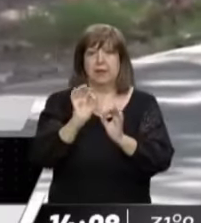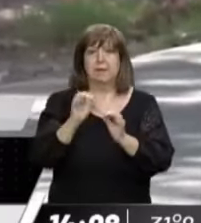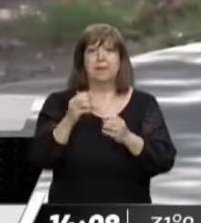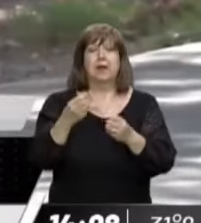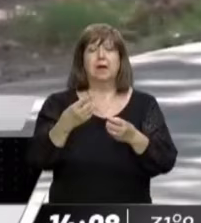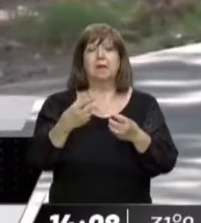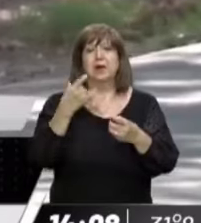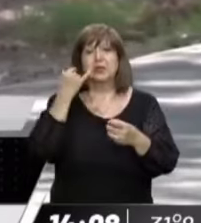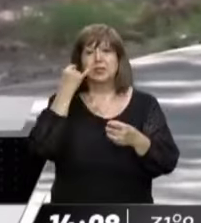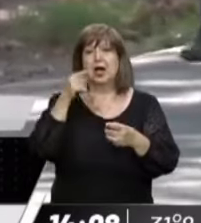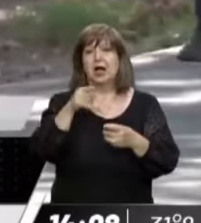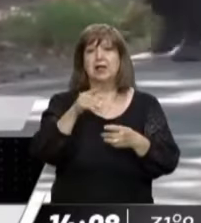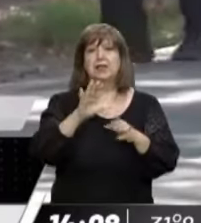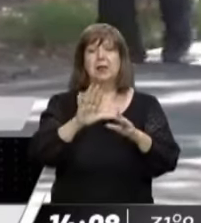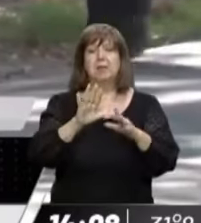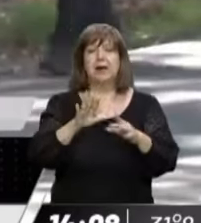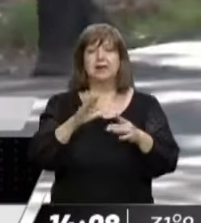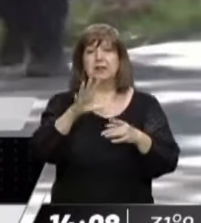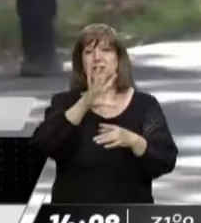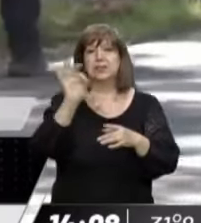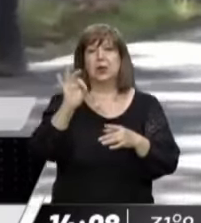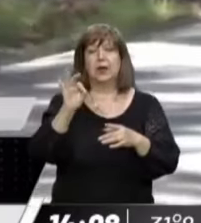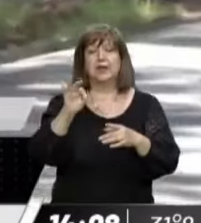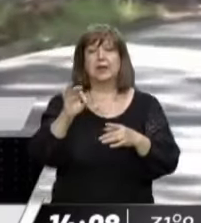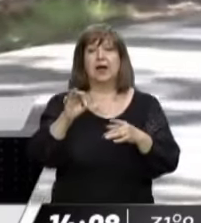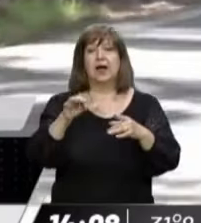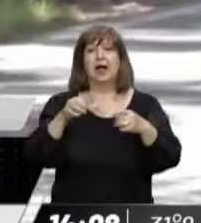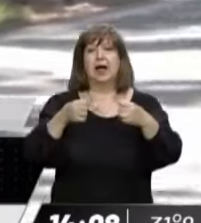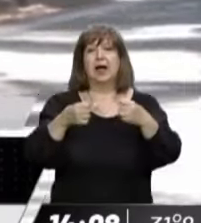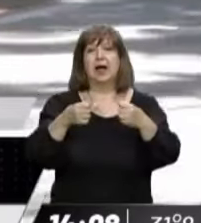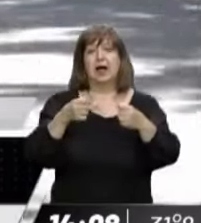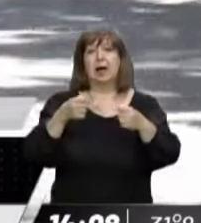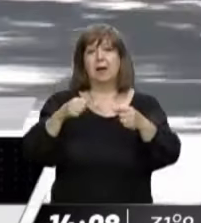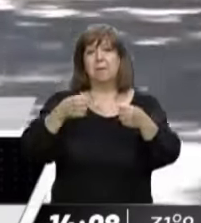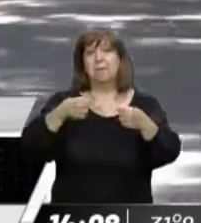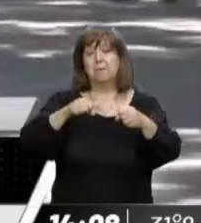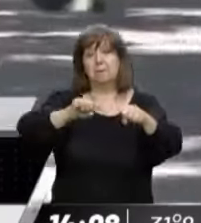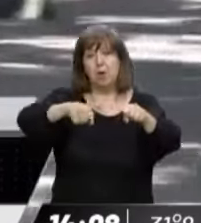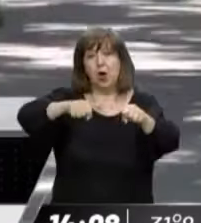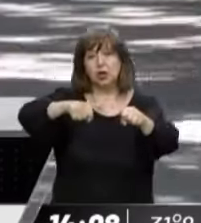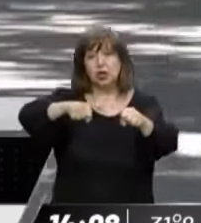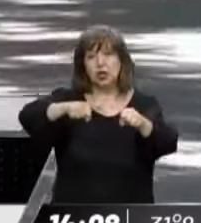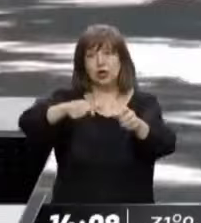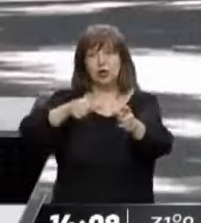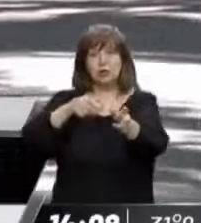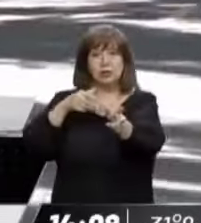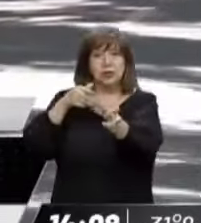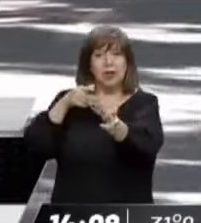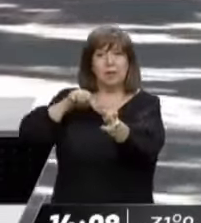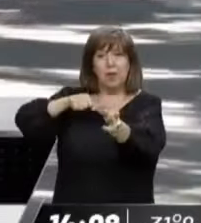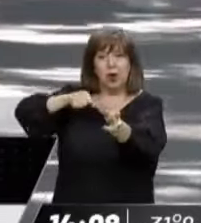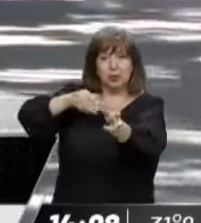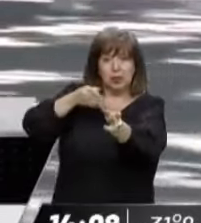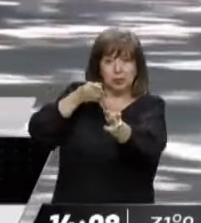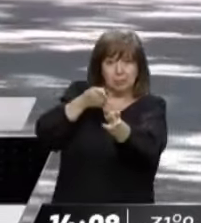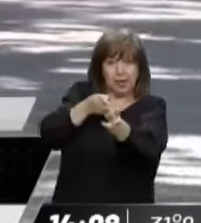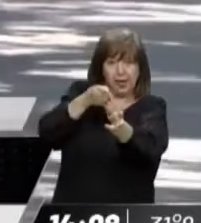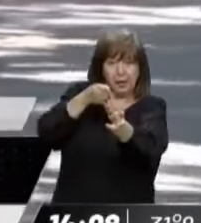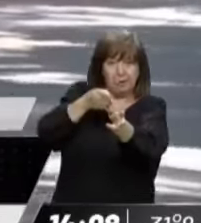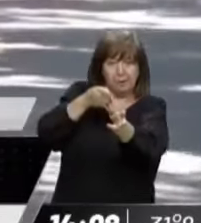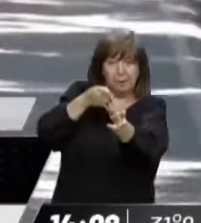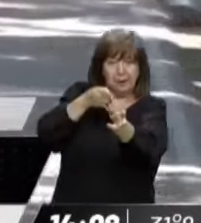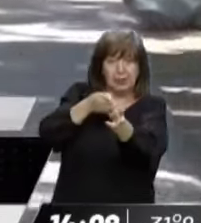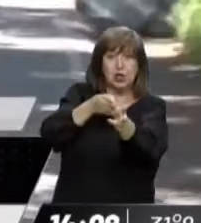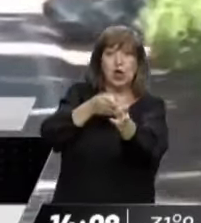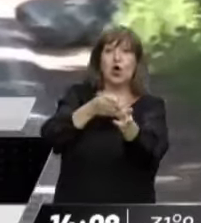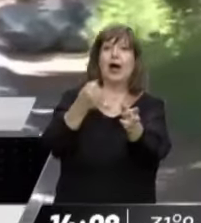fue lo que pasó? Venía a 50 kilómetros por hora el auto y vino la moto y la chocó de atrás. Parece que intentó pasarla, no sabemos qué maniobra intentó hacer.